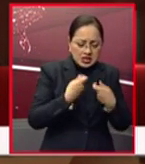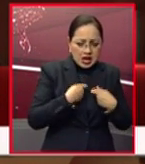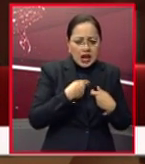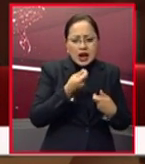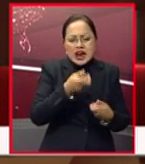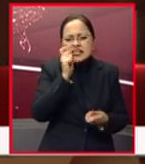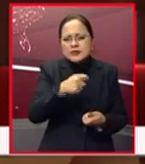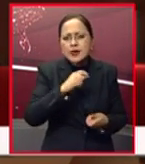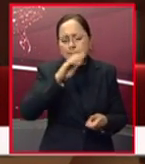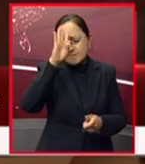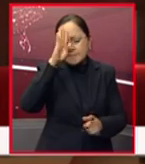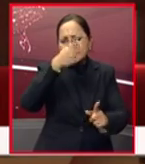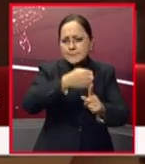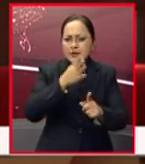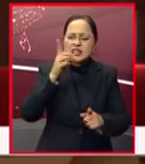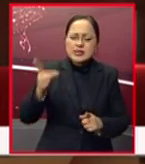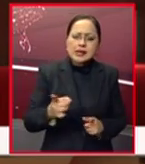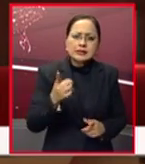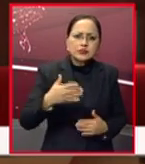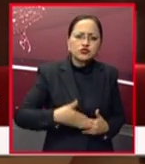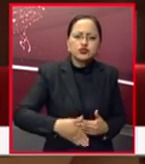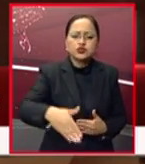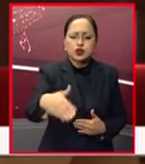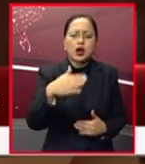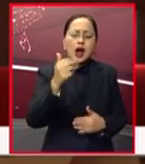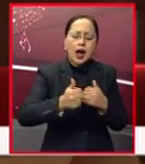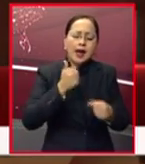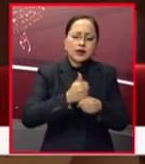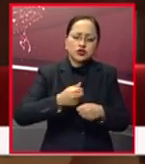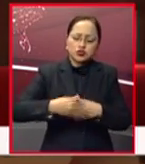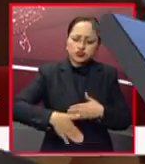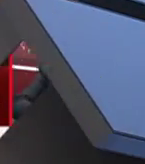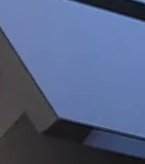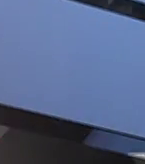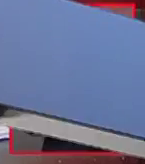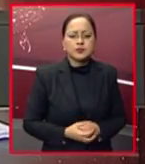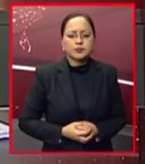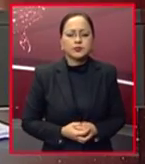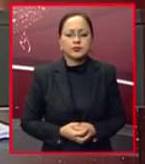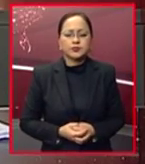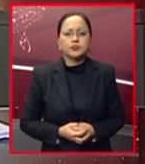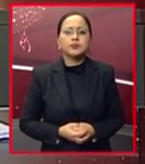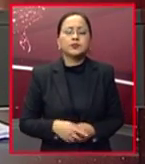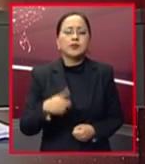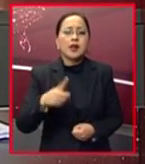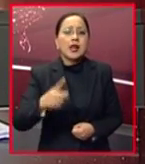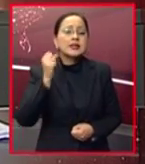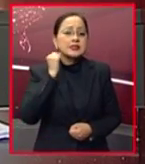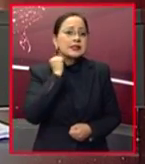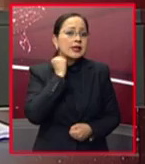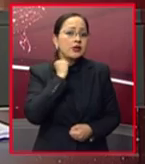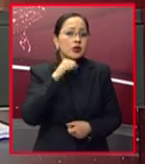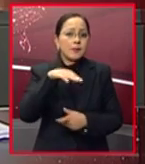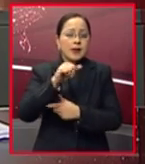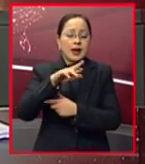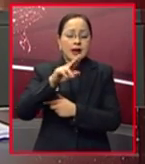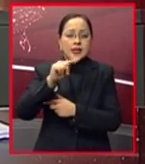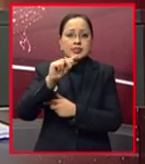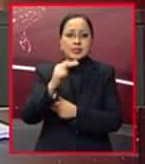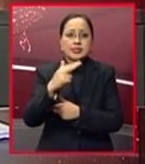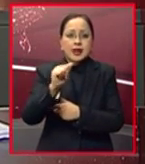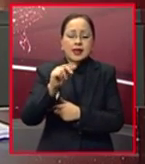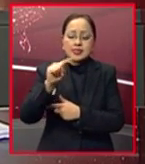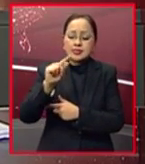marquen el destino de la nación para los años por venir. la senadora Marta Tagle afirmó que la proximidad